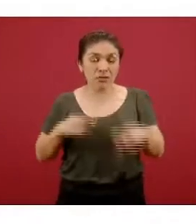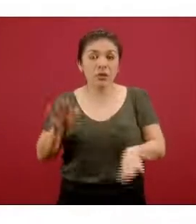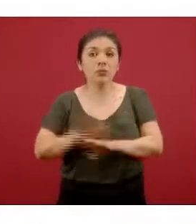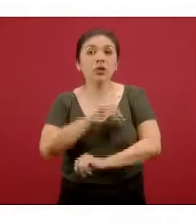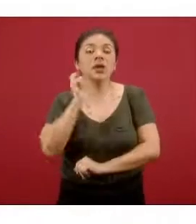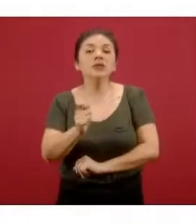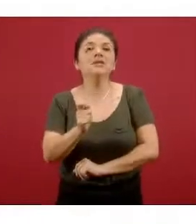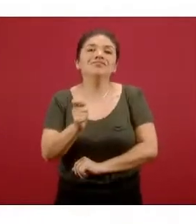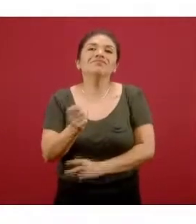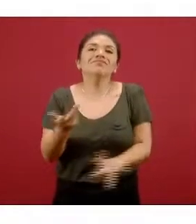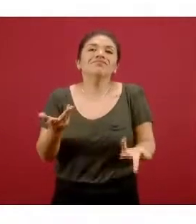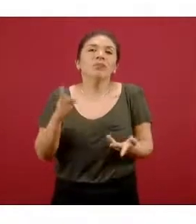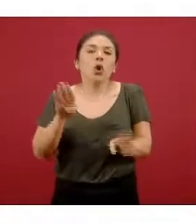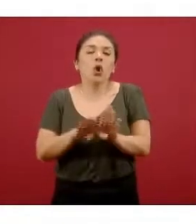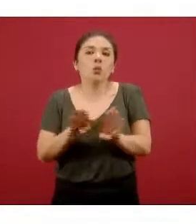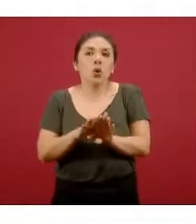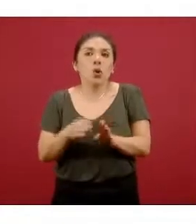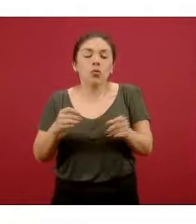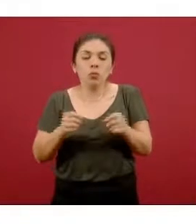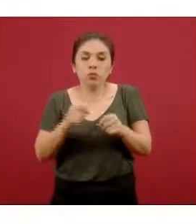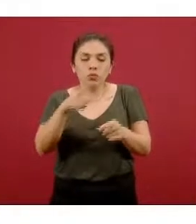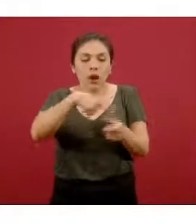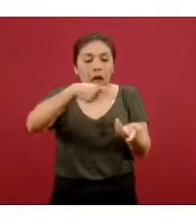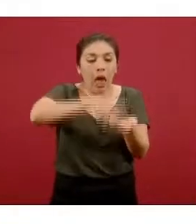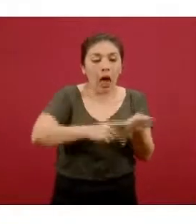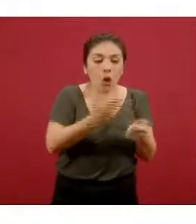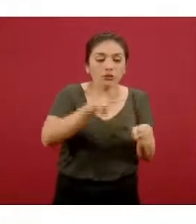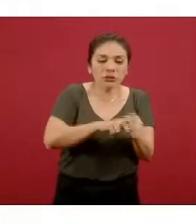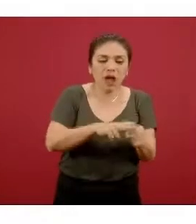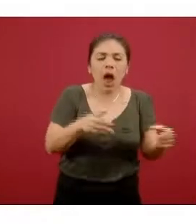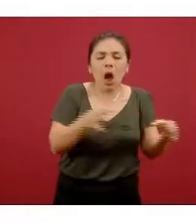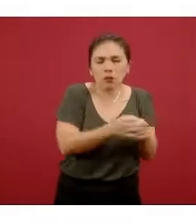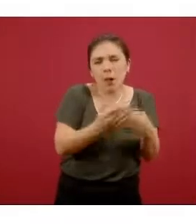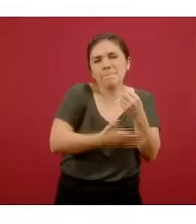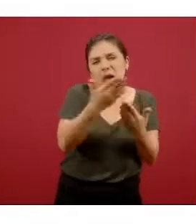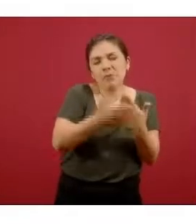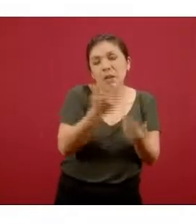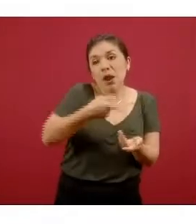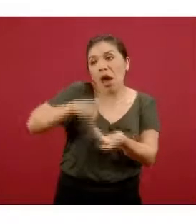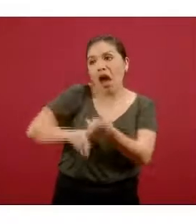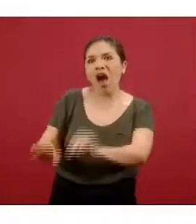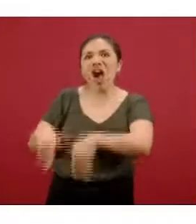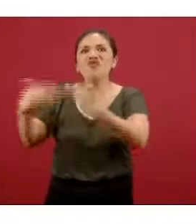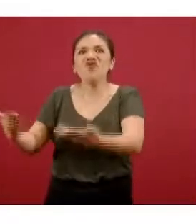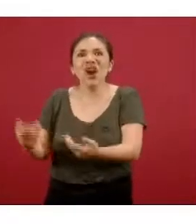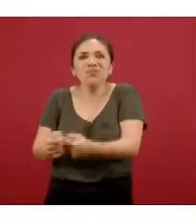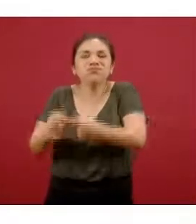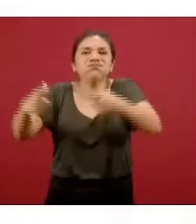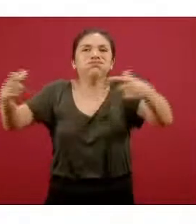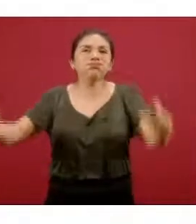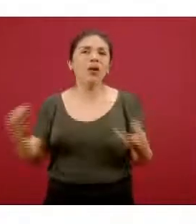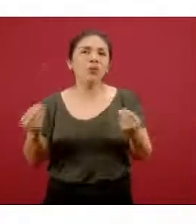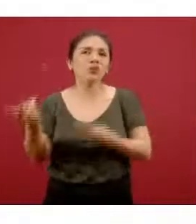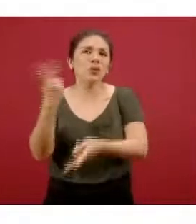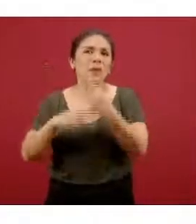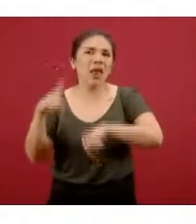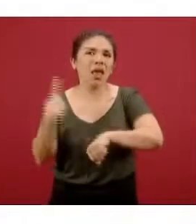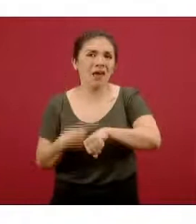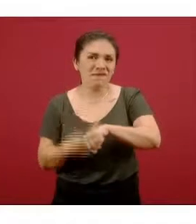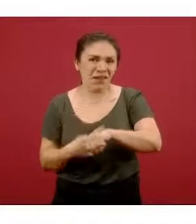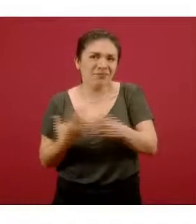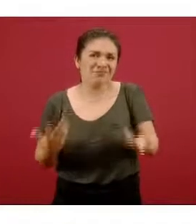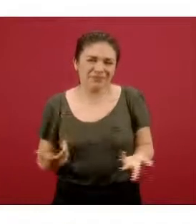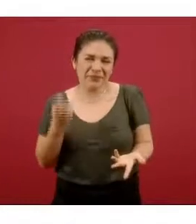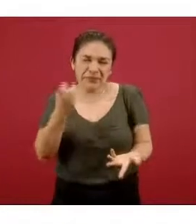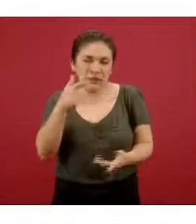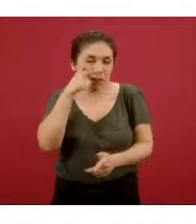son una proporción de la totalidad de las personas que enferman, las que desarrollan enfermedad grave. Entonces es un indicador que nos